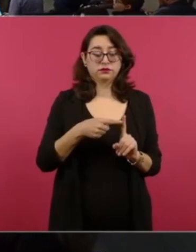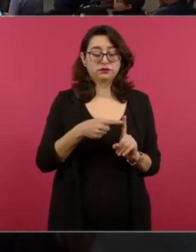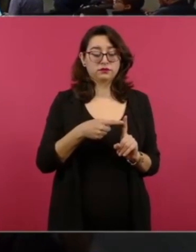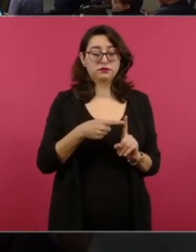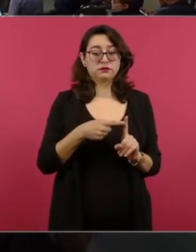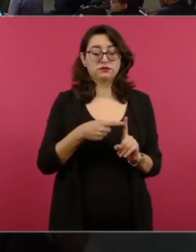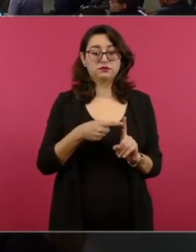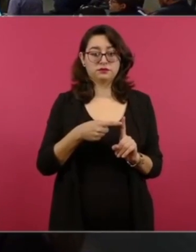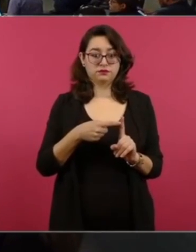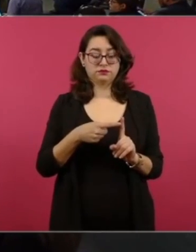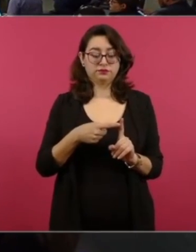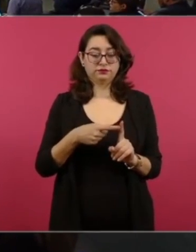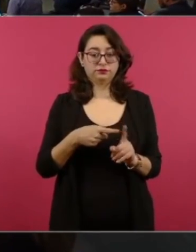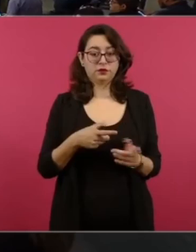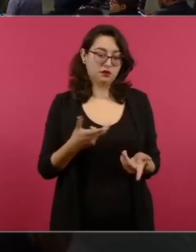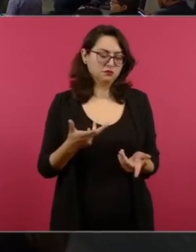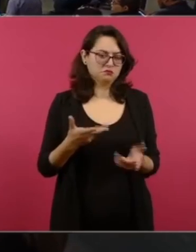época de Calderón,